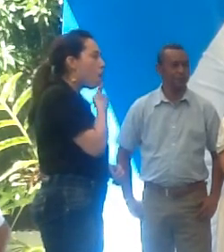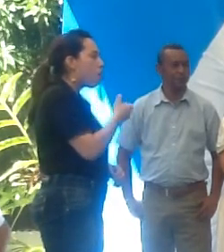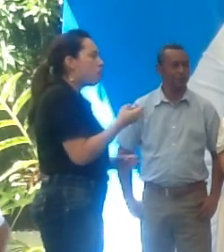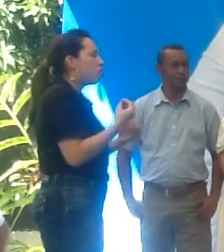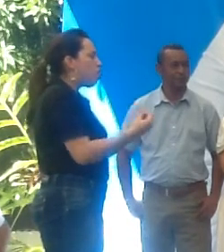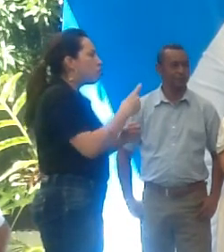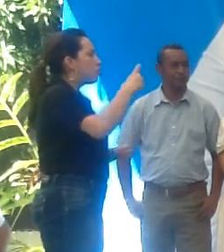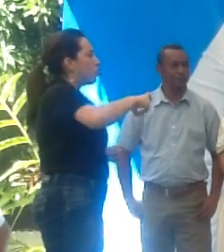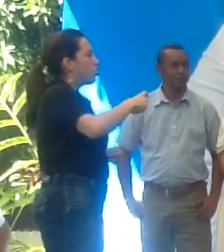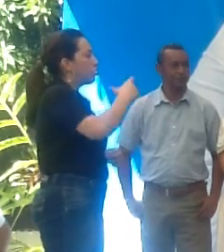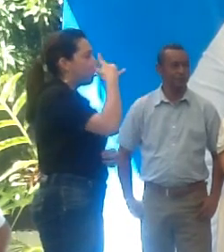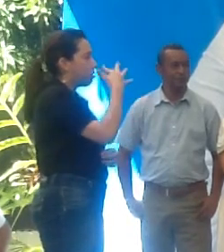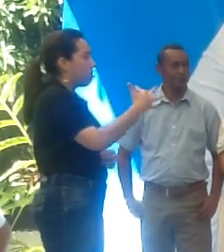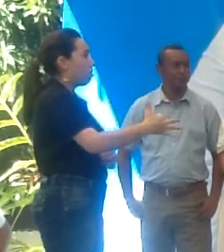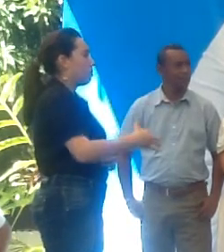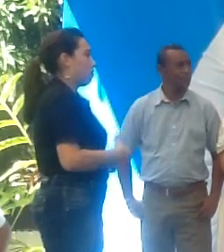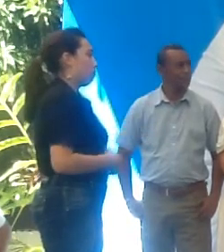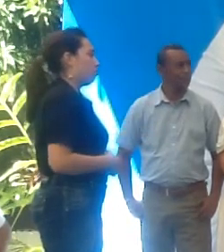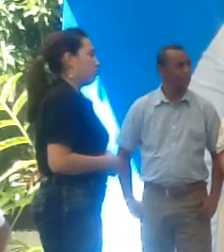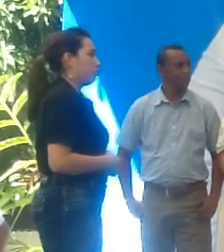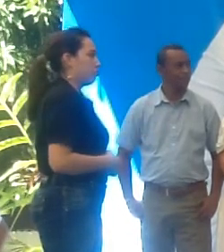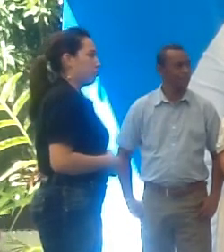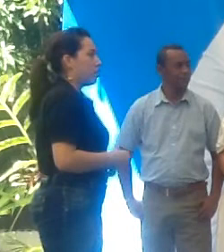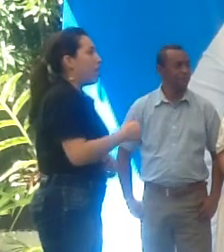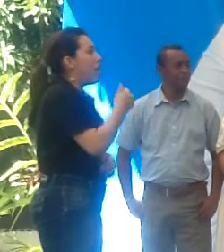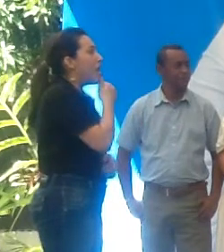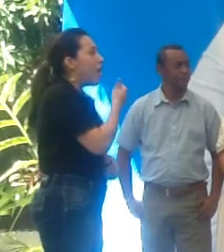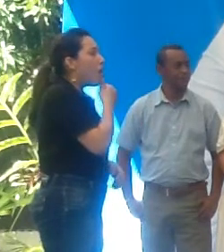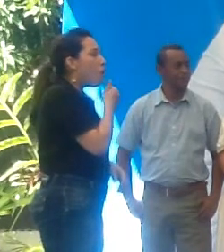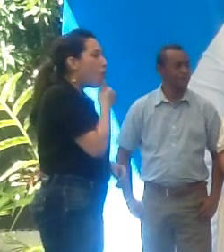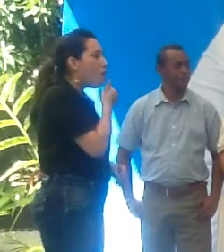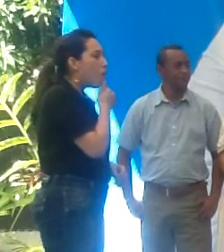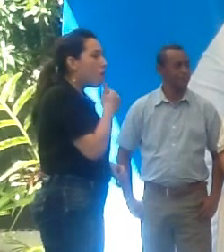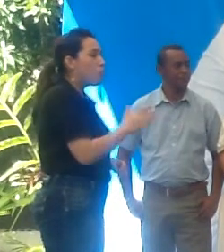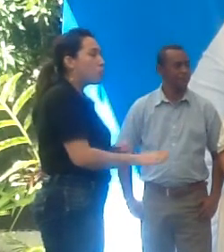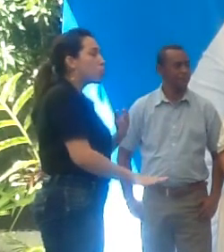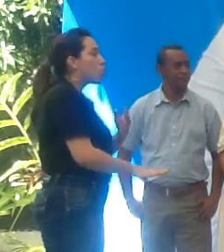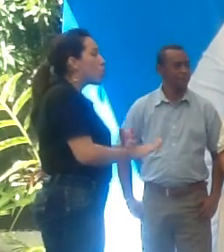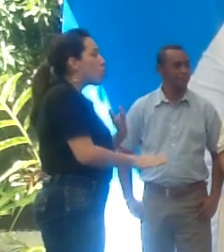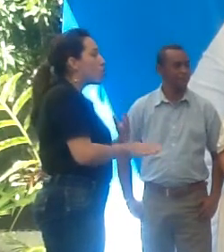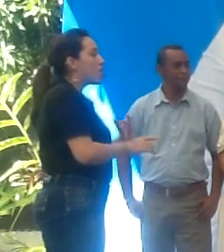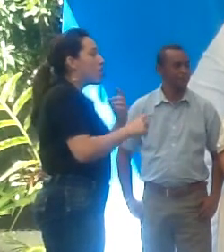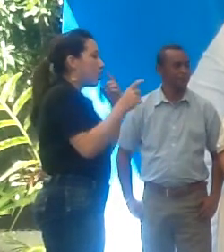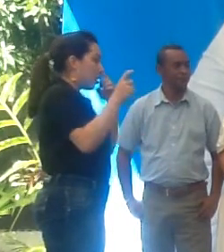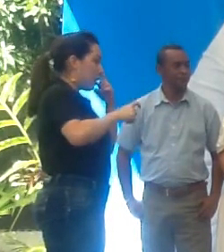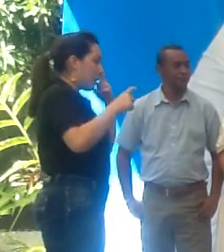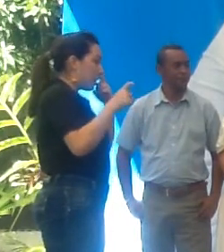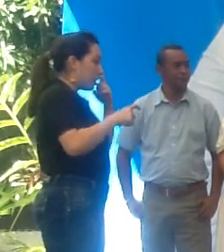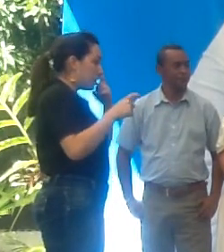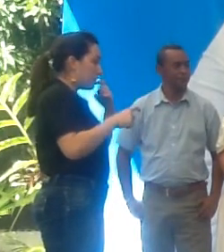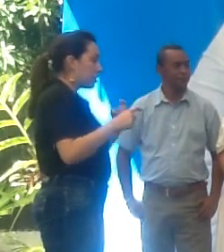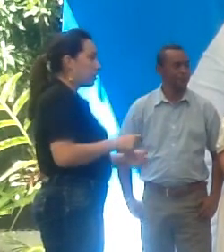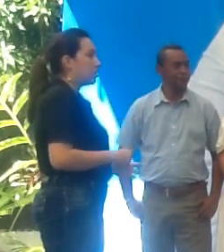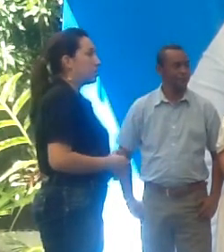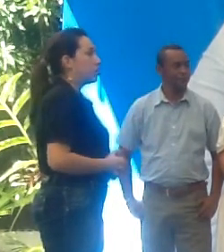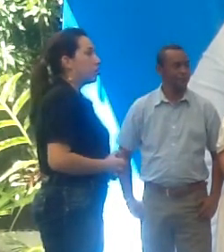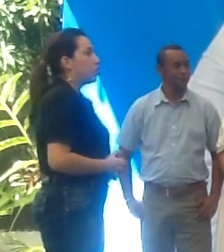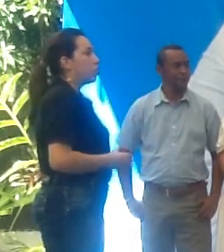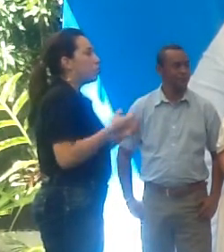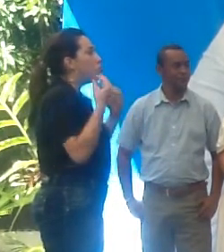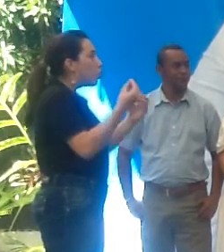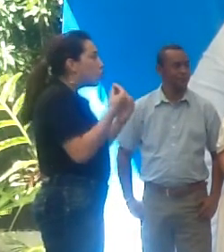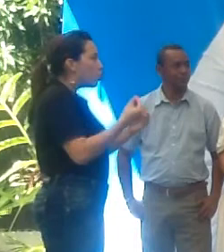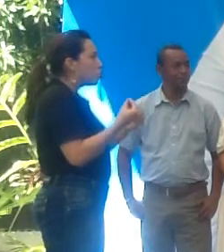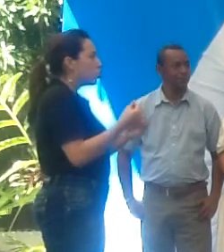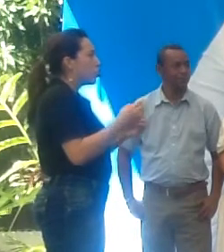los samarios, el agua que todavía están necesitando muchos